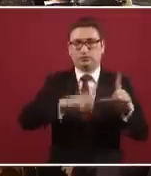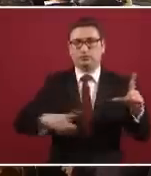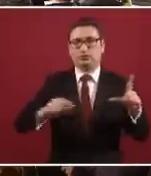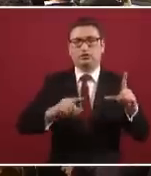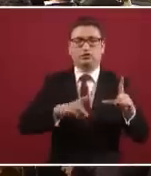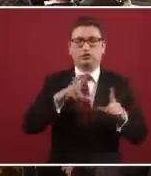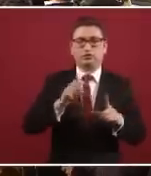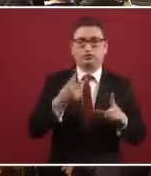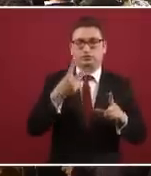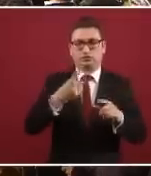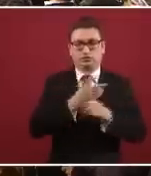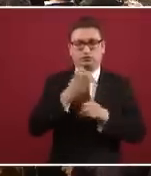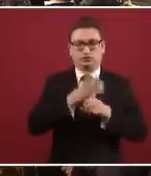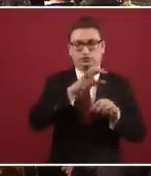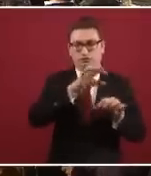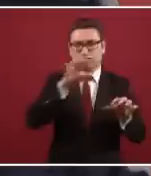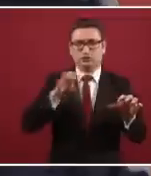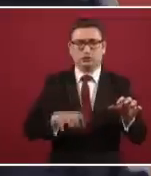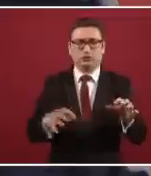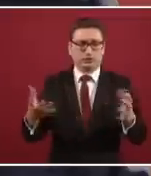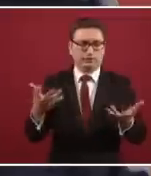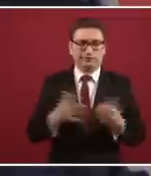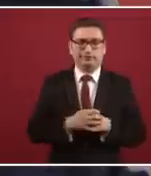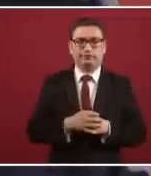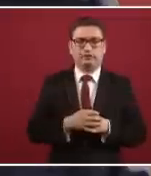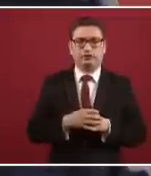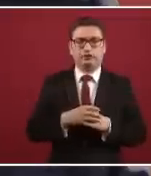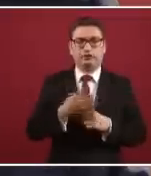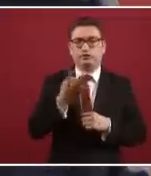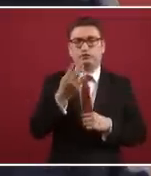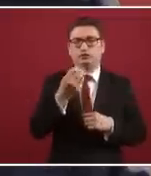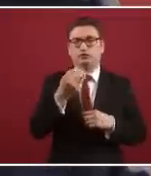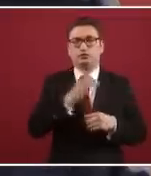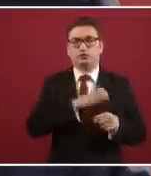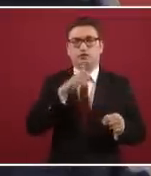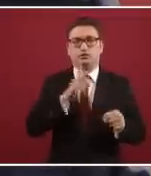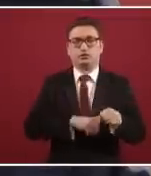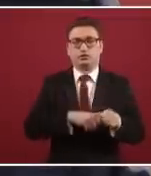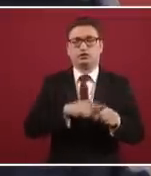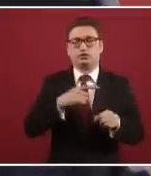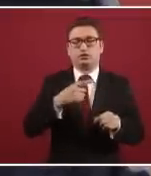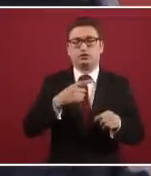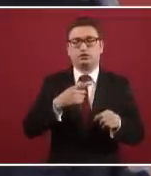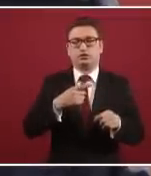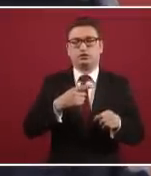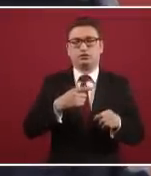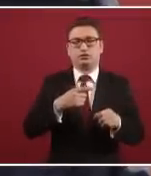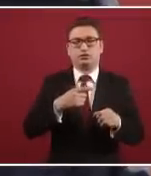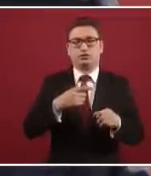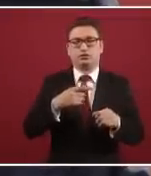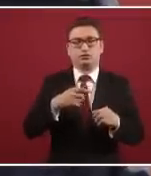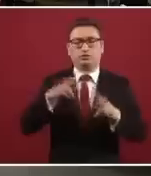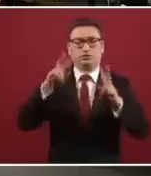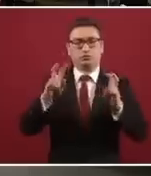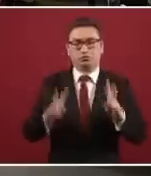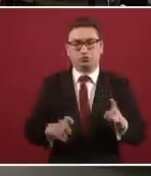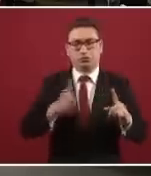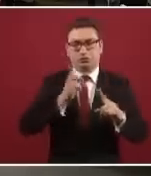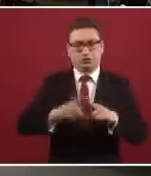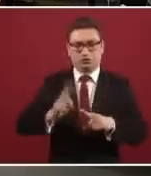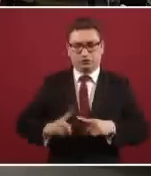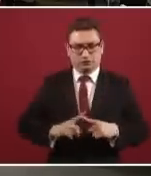sea, las 32 entidades, vamos a enviar a 9 especialistas por disciplina.